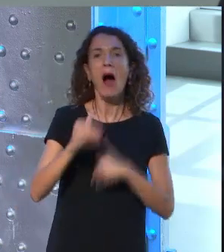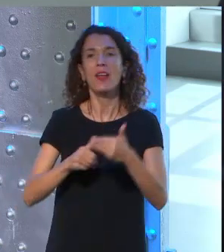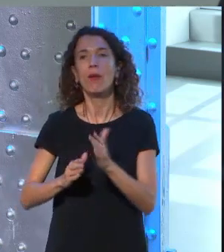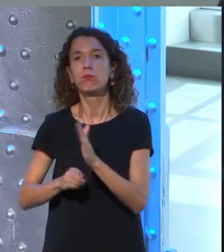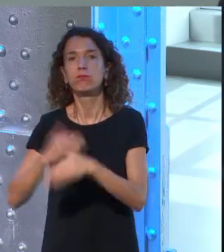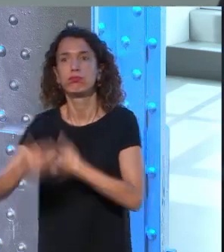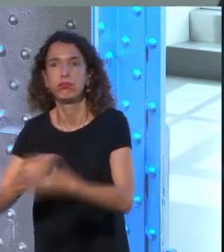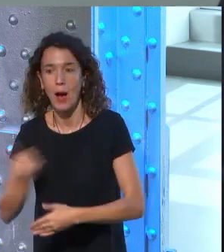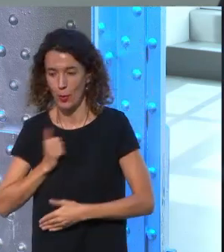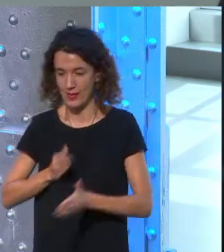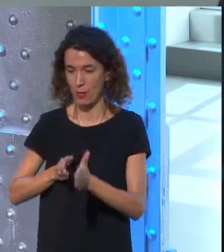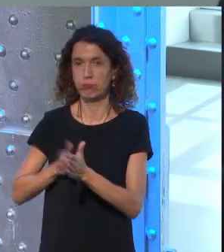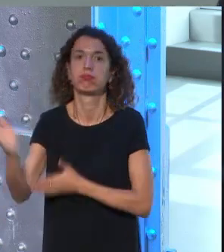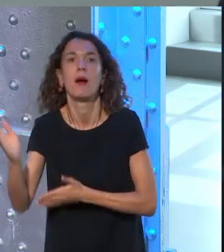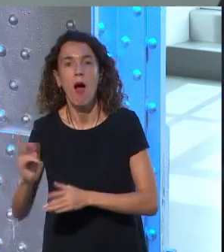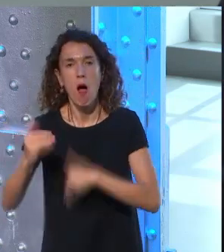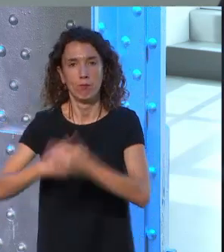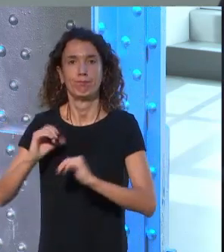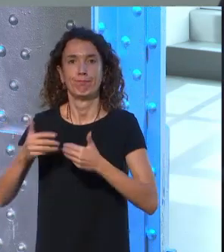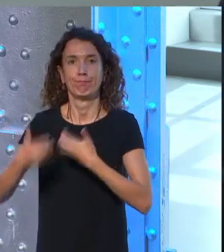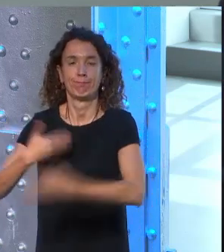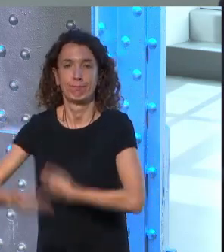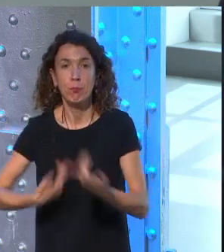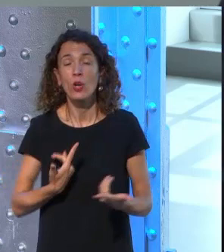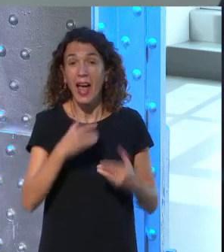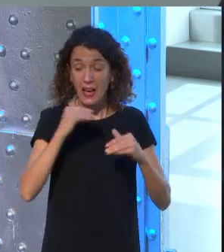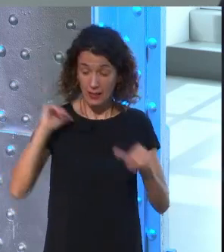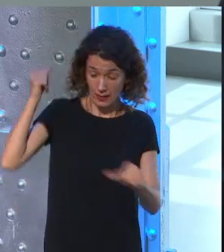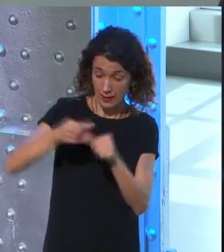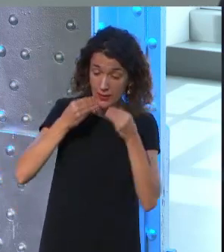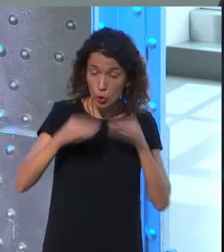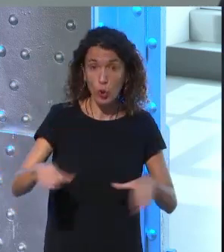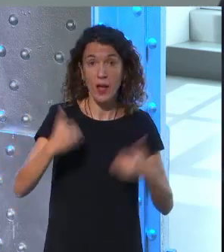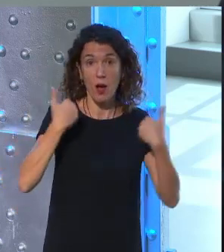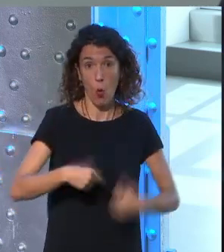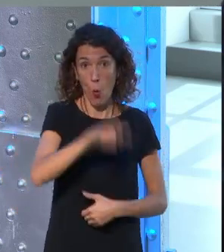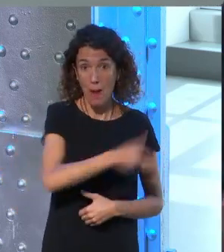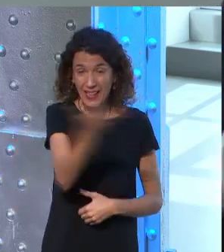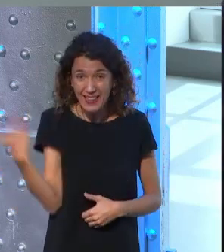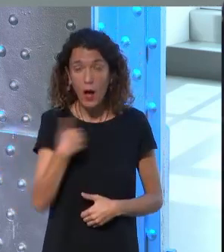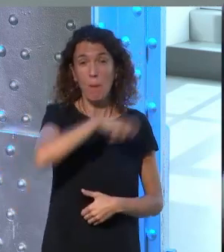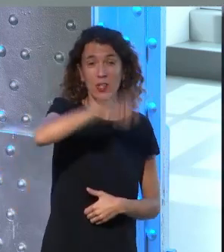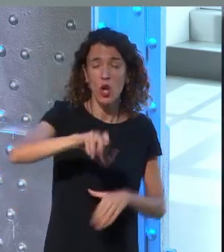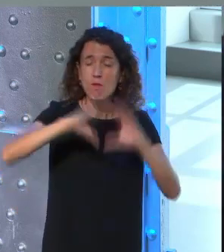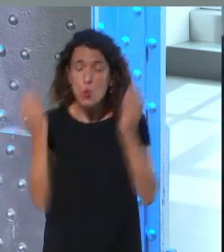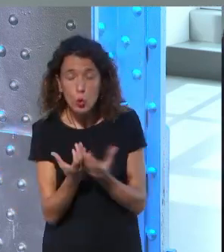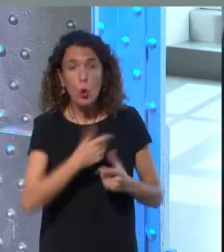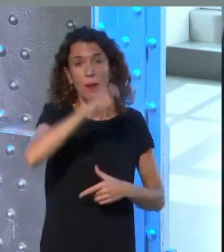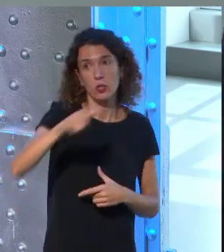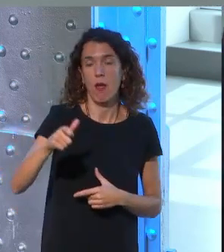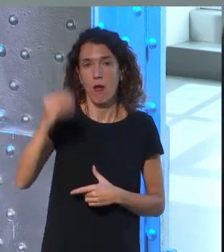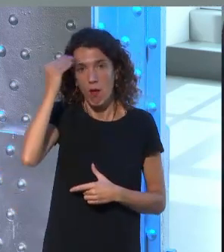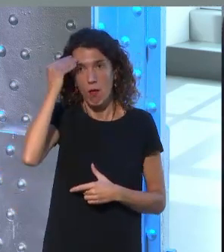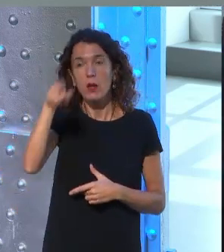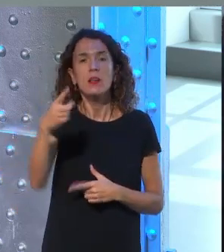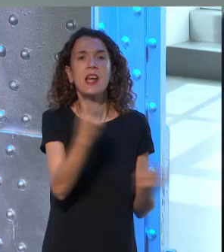que aprovechar ese viento porque nunca antes en la historia de la humanidad ha habido tanta gente en tantos lugares, en cualquier lugar, pensando que